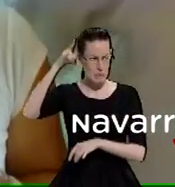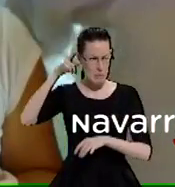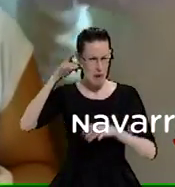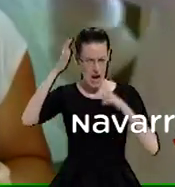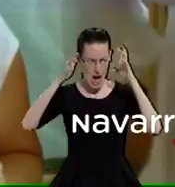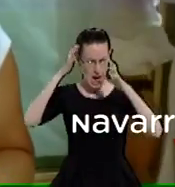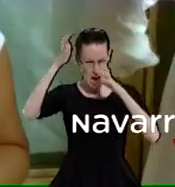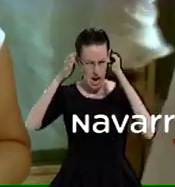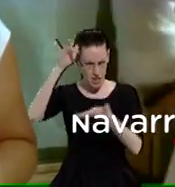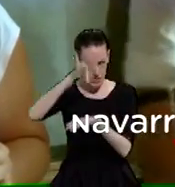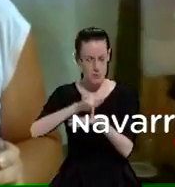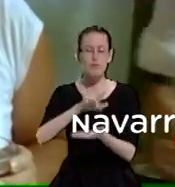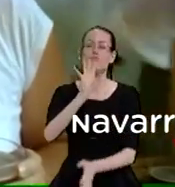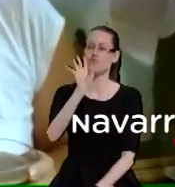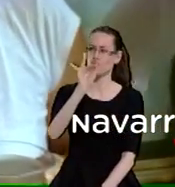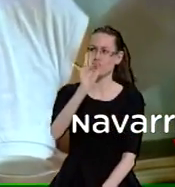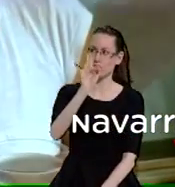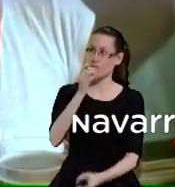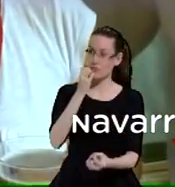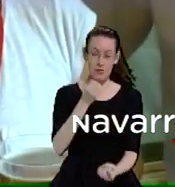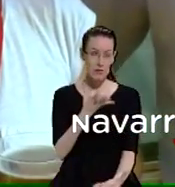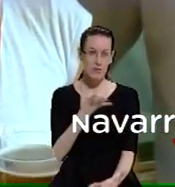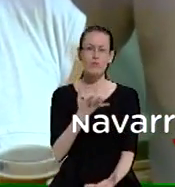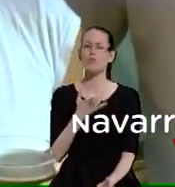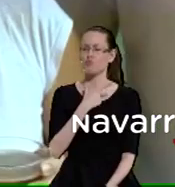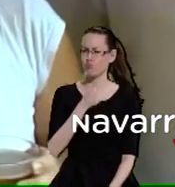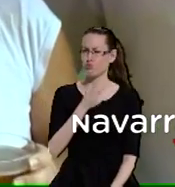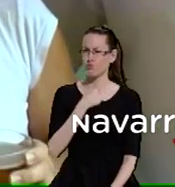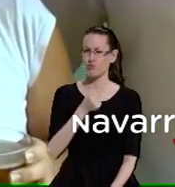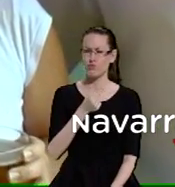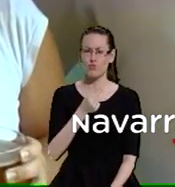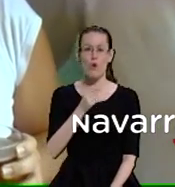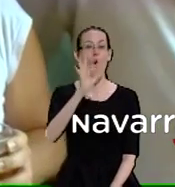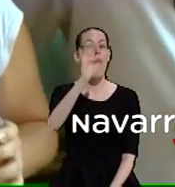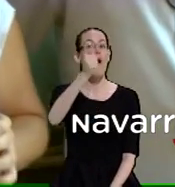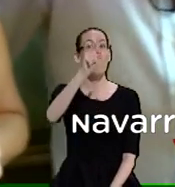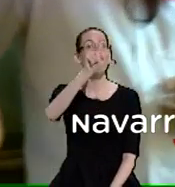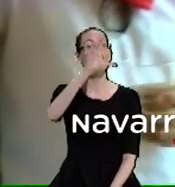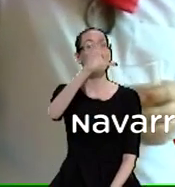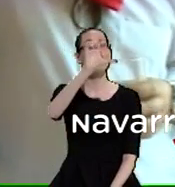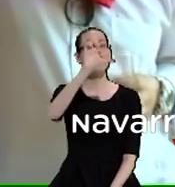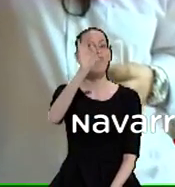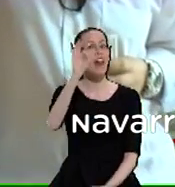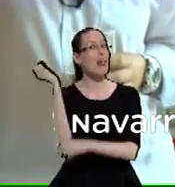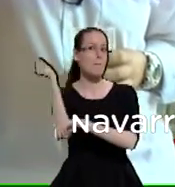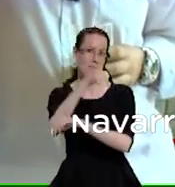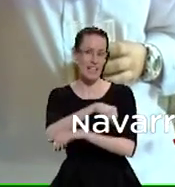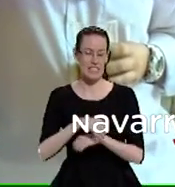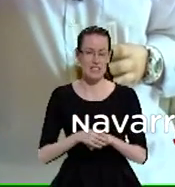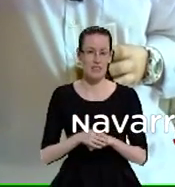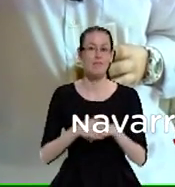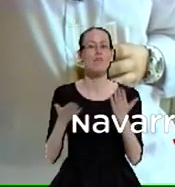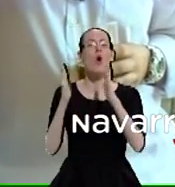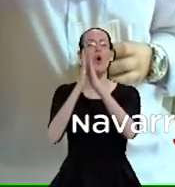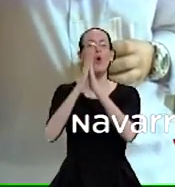Sí. ¿Y qué tal? Bien, me gustaron bastante, sí. Pues más que las de Falces, de hecho. ¿Más que las de Falces? Sí. Sí. Pues nuestra compañera María ha estado este fin